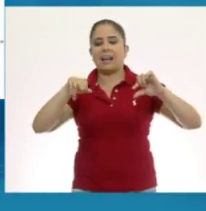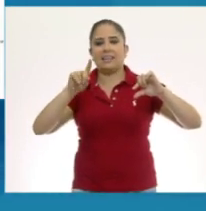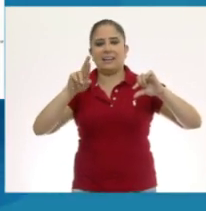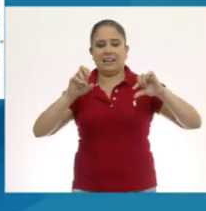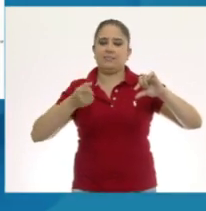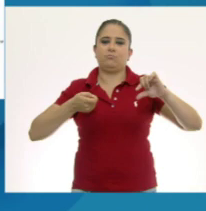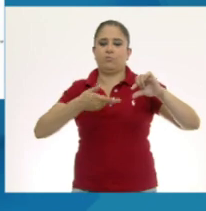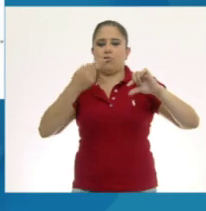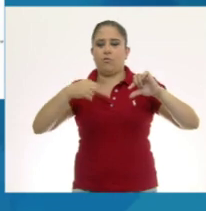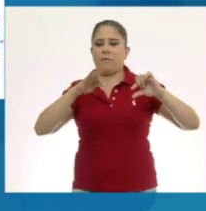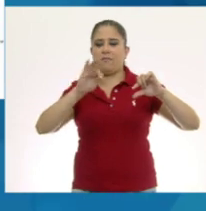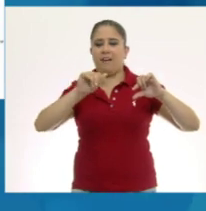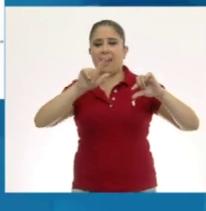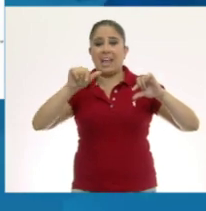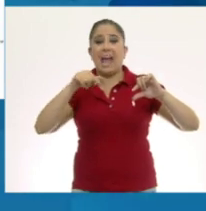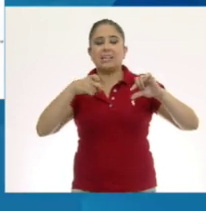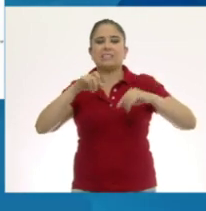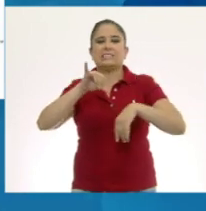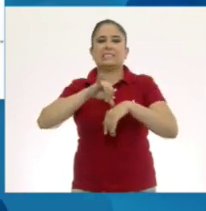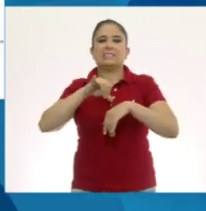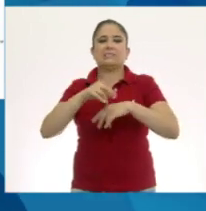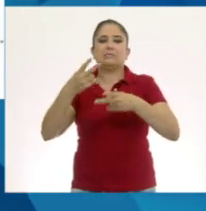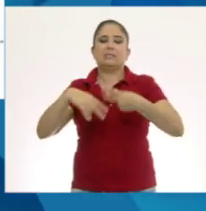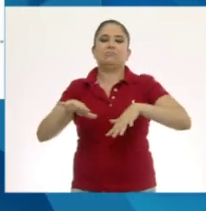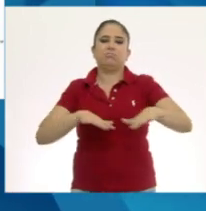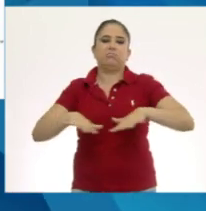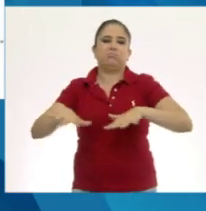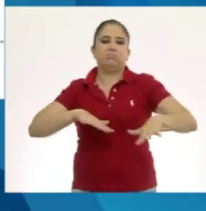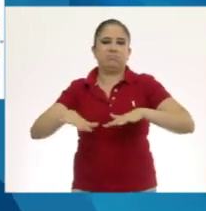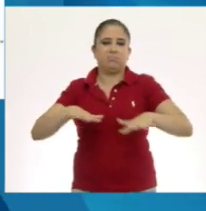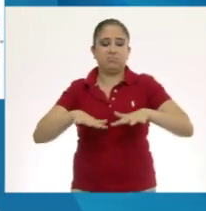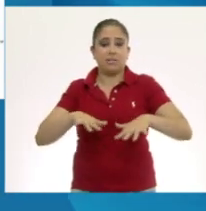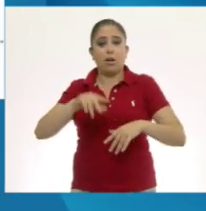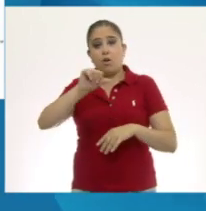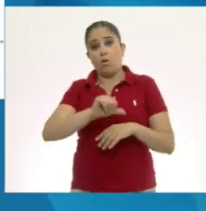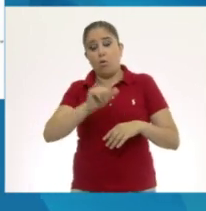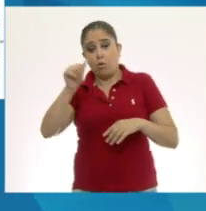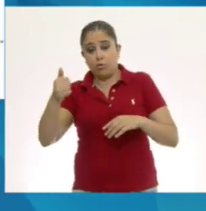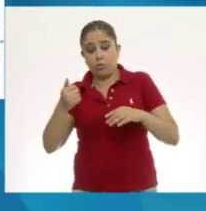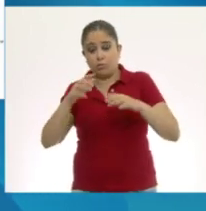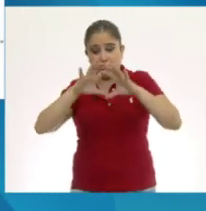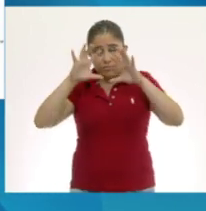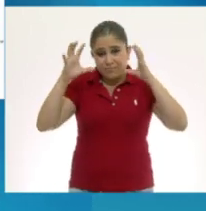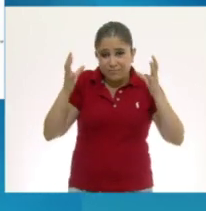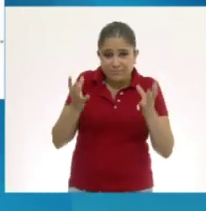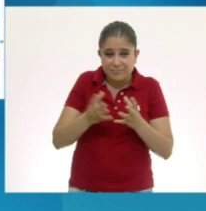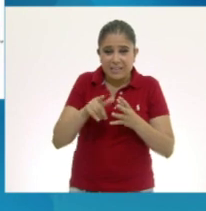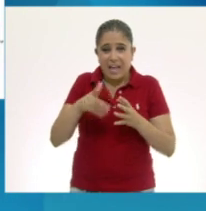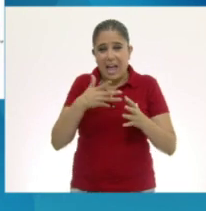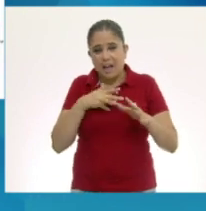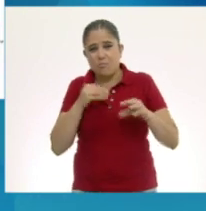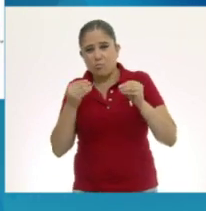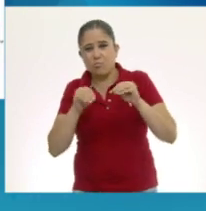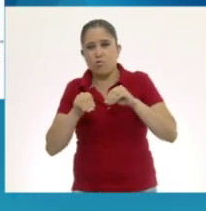otras placas tectónicas que se encuentran en la corteza terrestre que se están